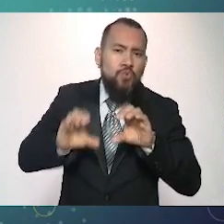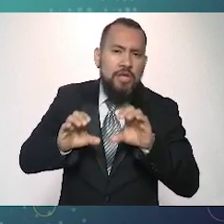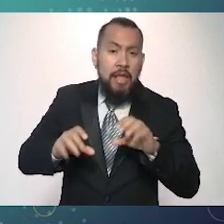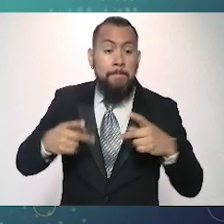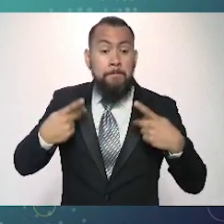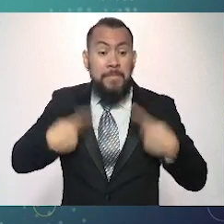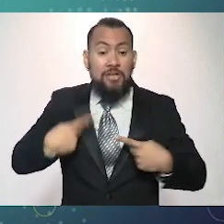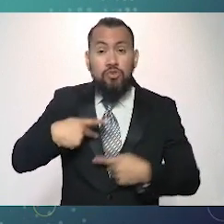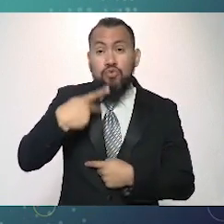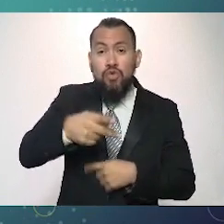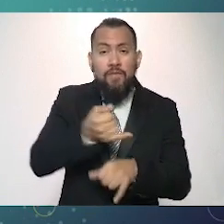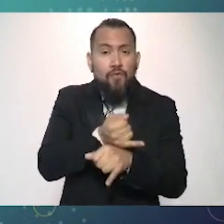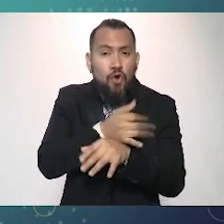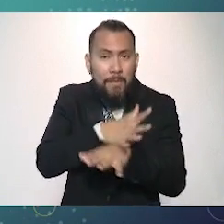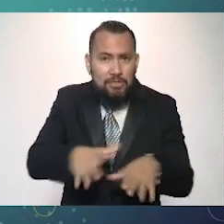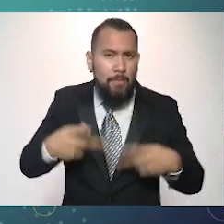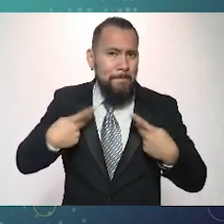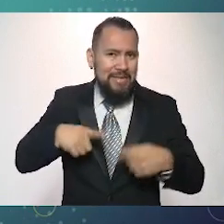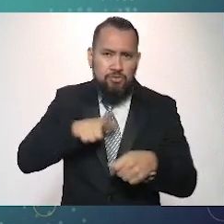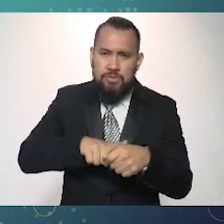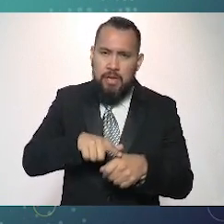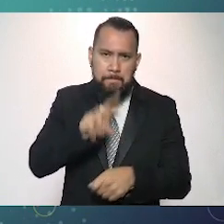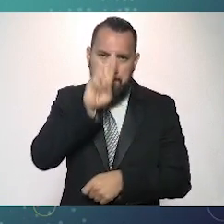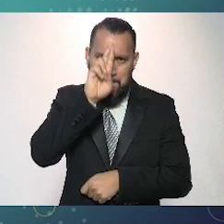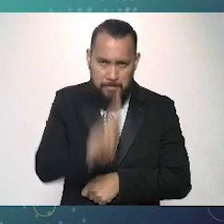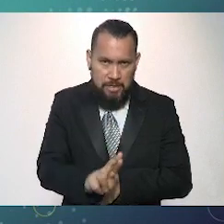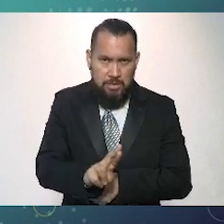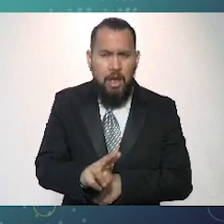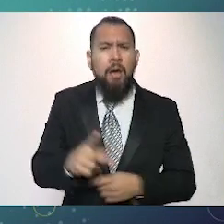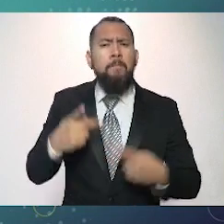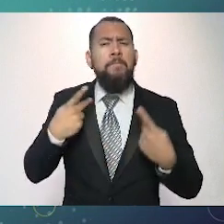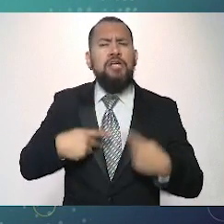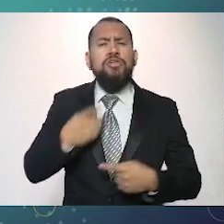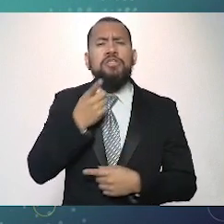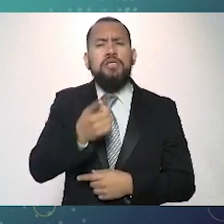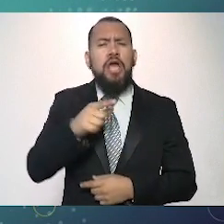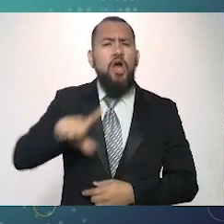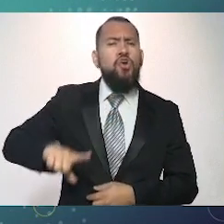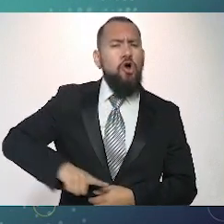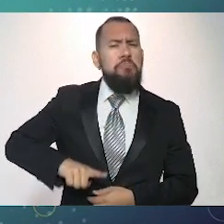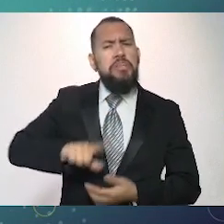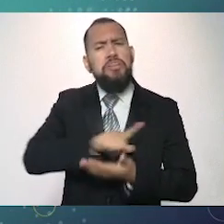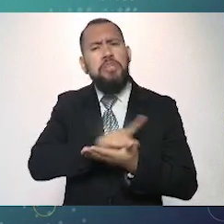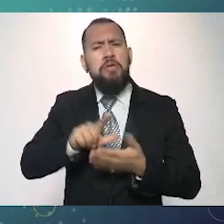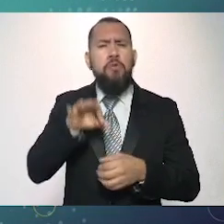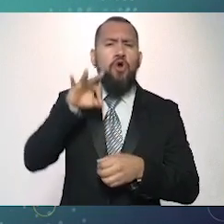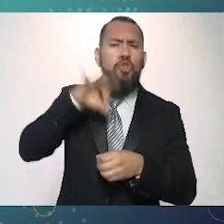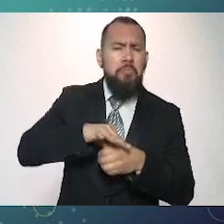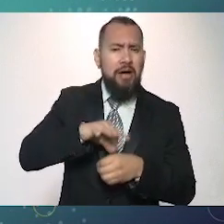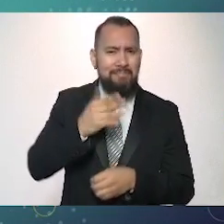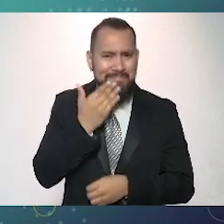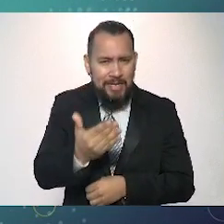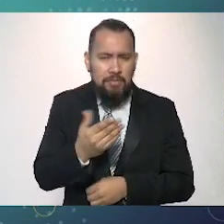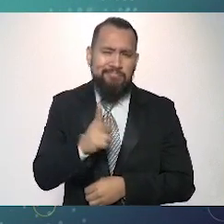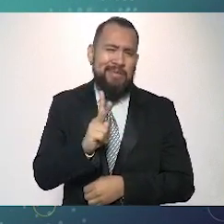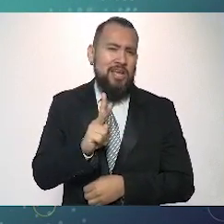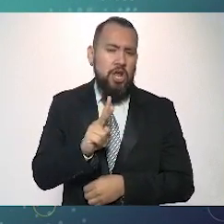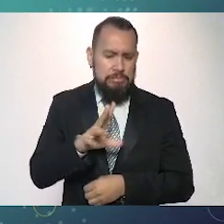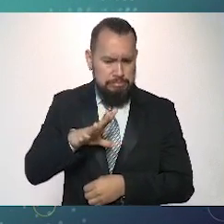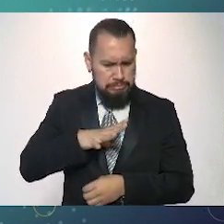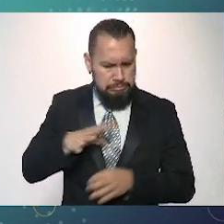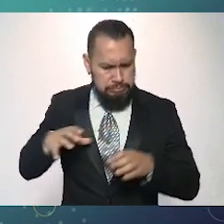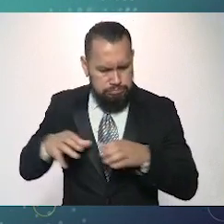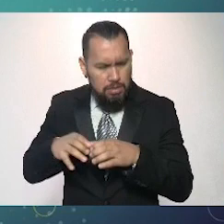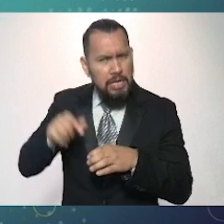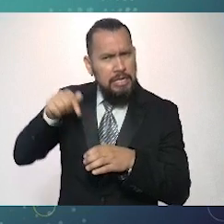personales. Ninguna democracia puede jactarse tal si no tiene un componente normativo e